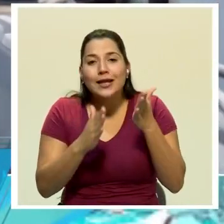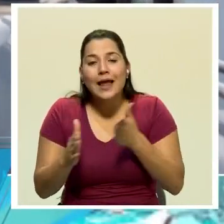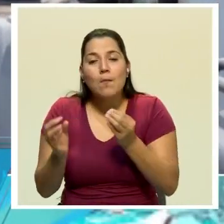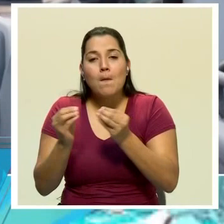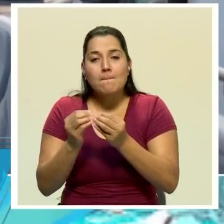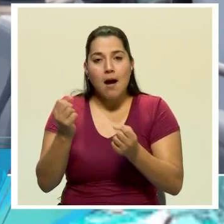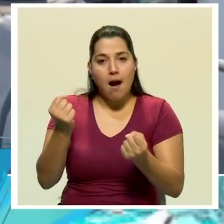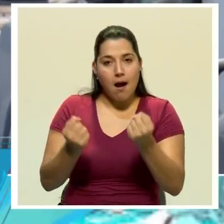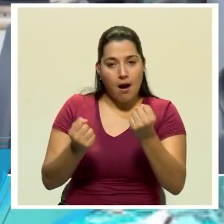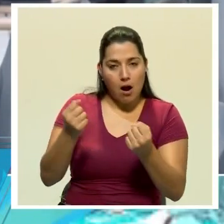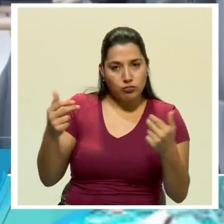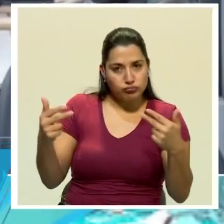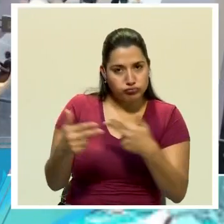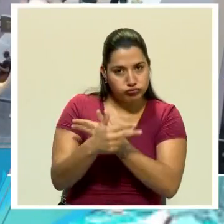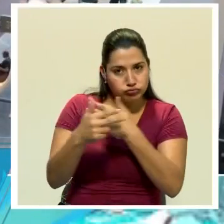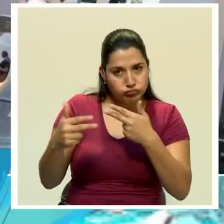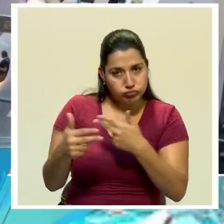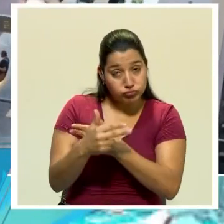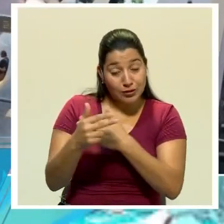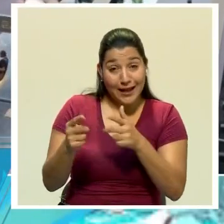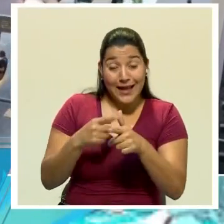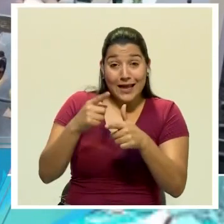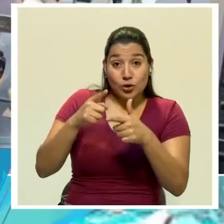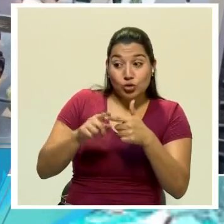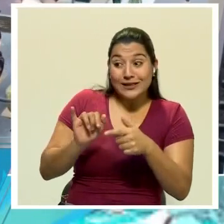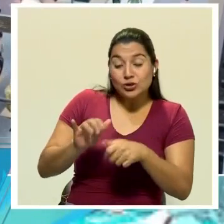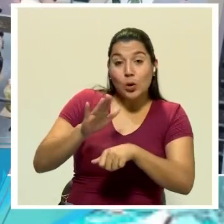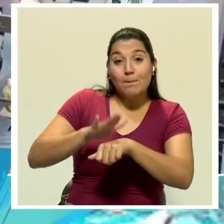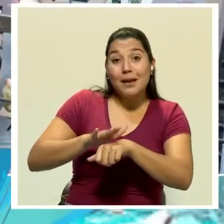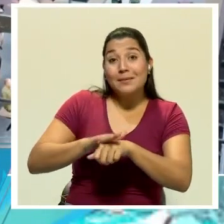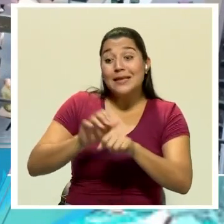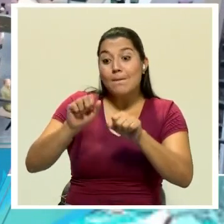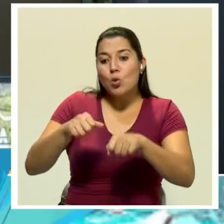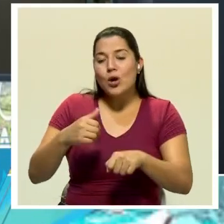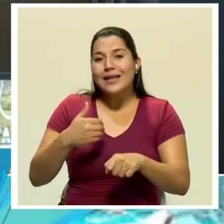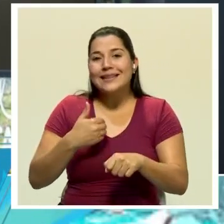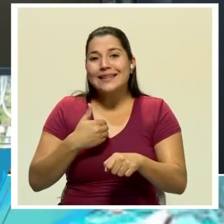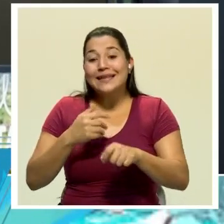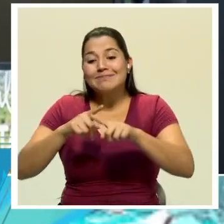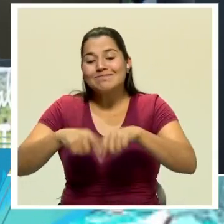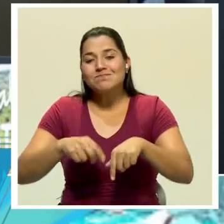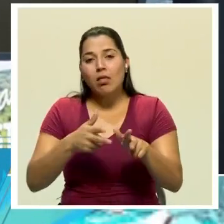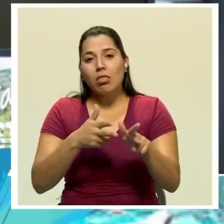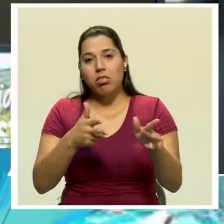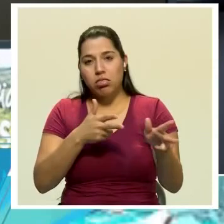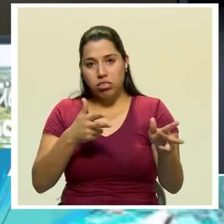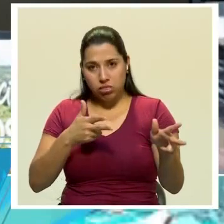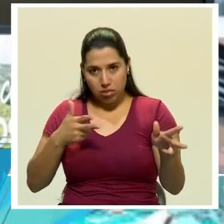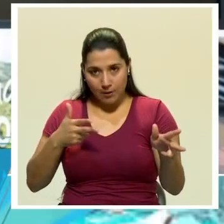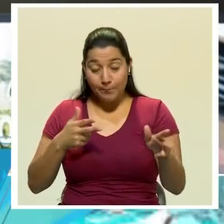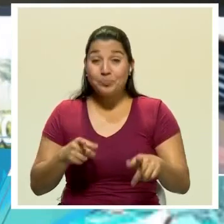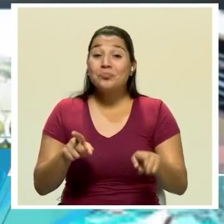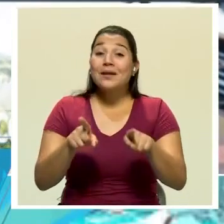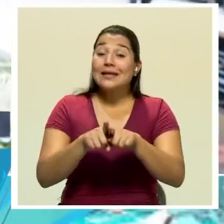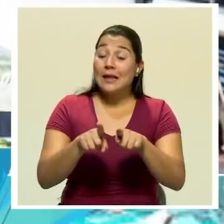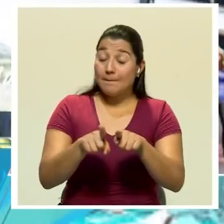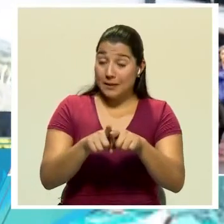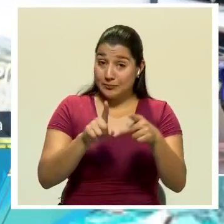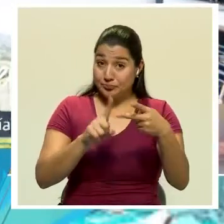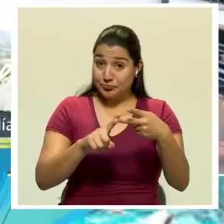repercute directamente en poder tener calles descongestionadas. Esto por un lado. Por otro lado, creo que